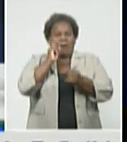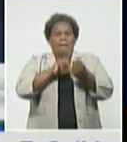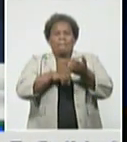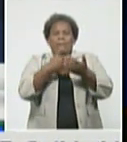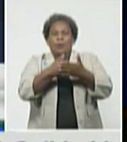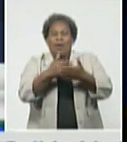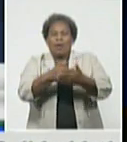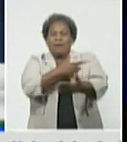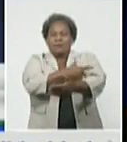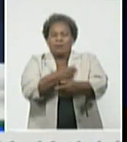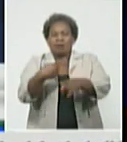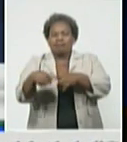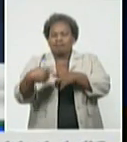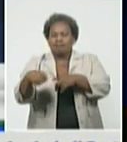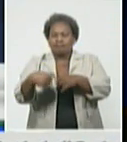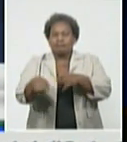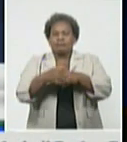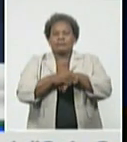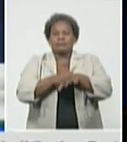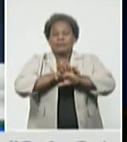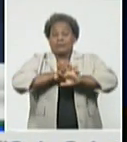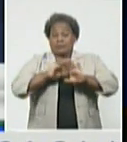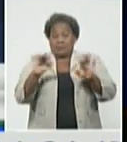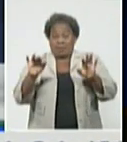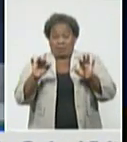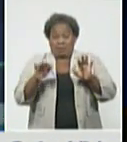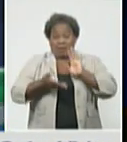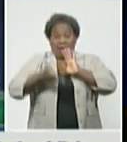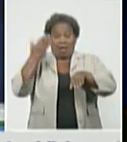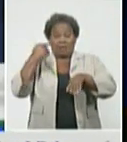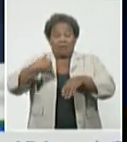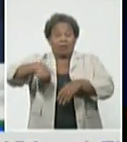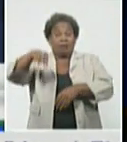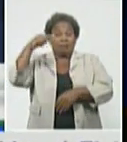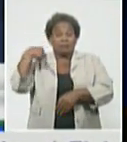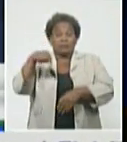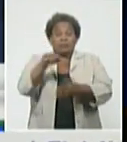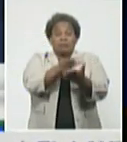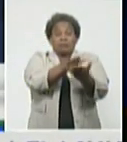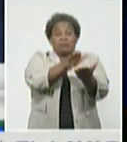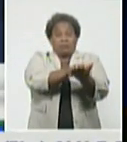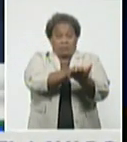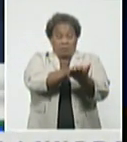De esta forma, con esta alta del día de ayer, pues ya se acumulan